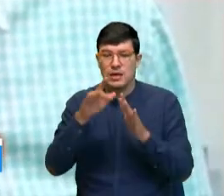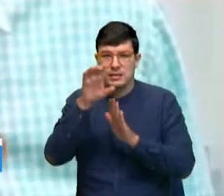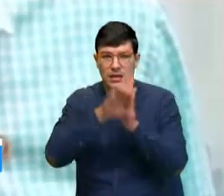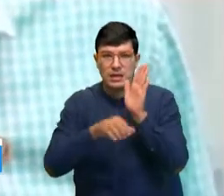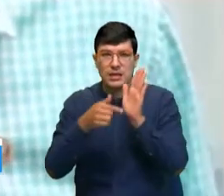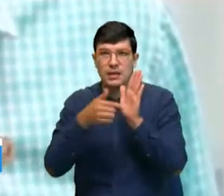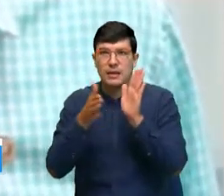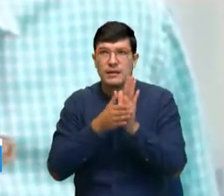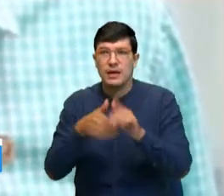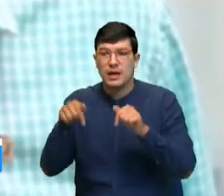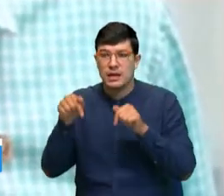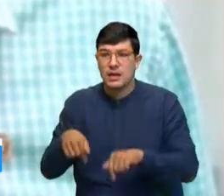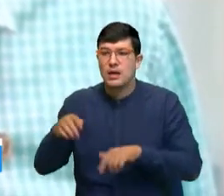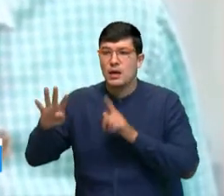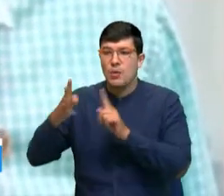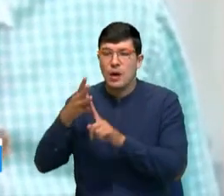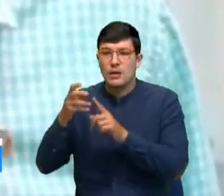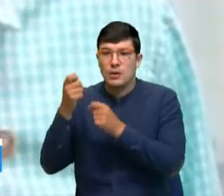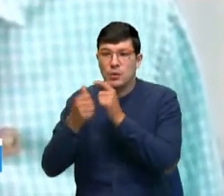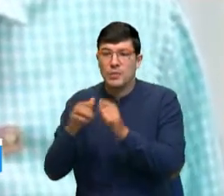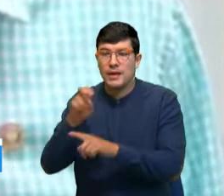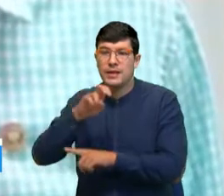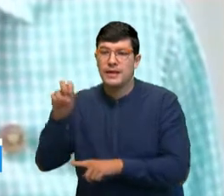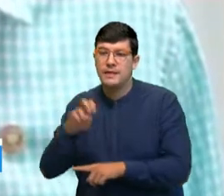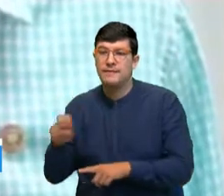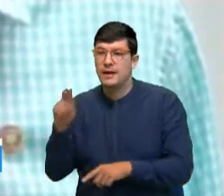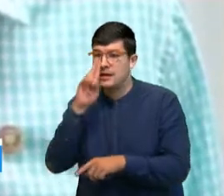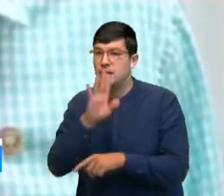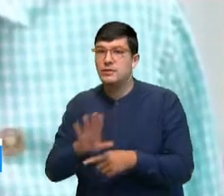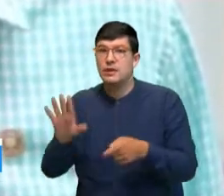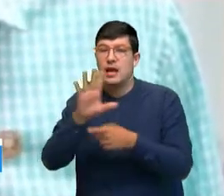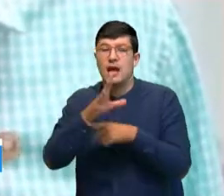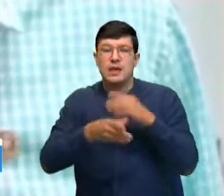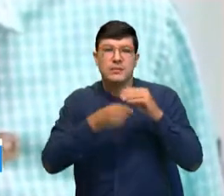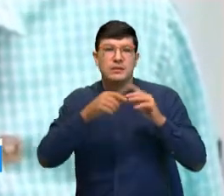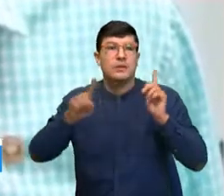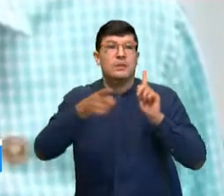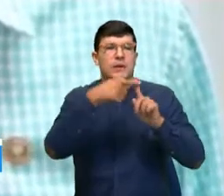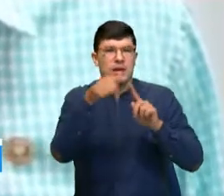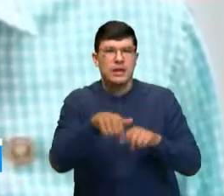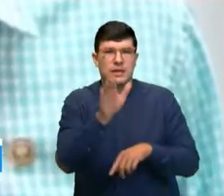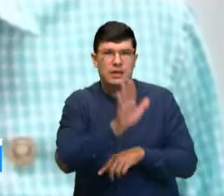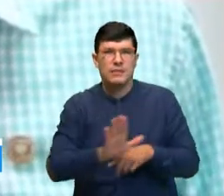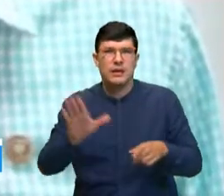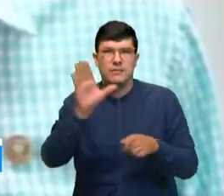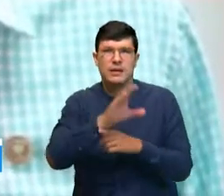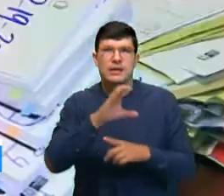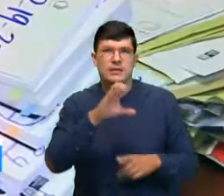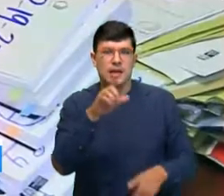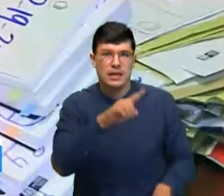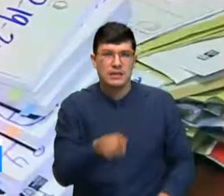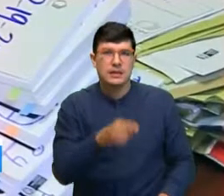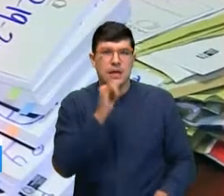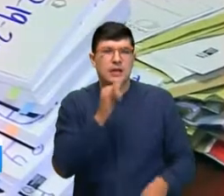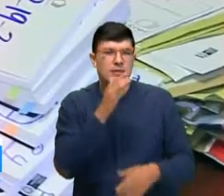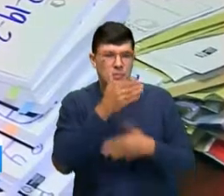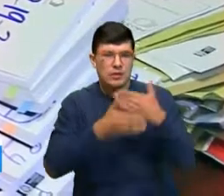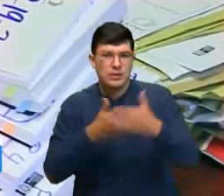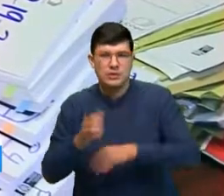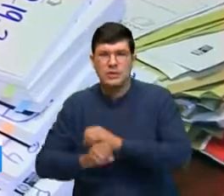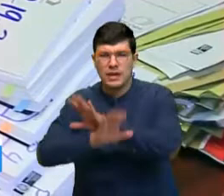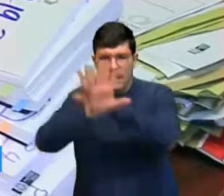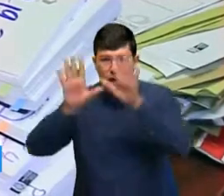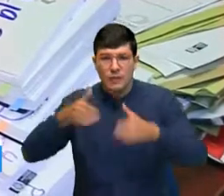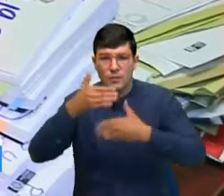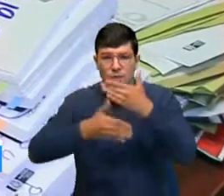nos dieron como cuarto a nivel nacional y primero como departamento por parte de la csi por principios de transparencia